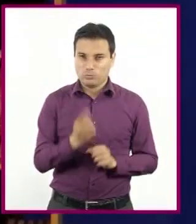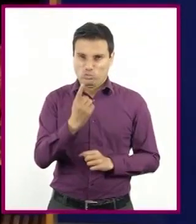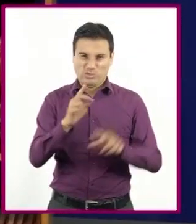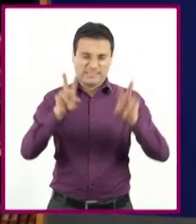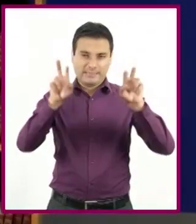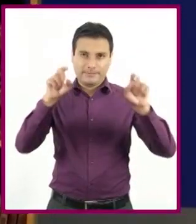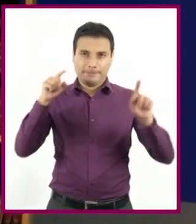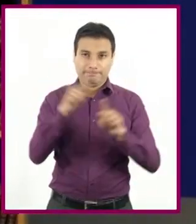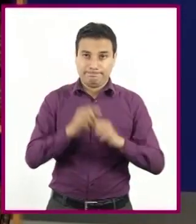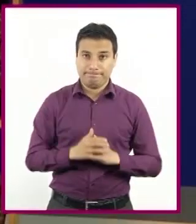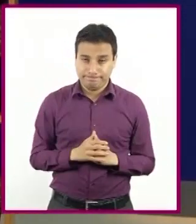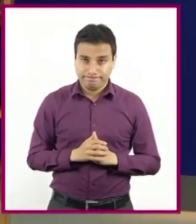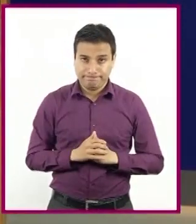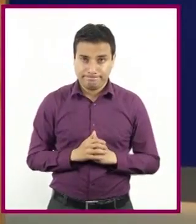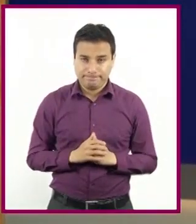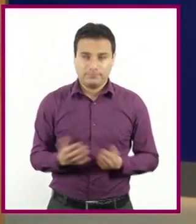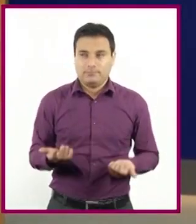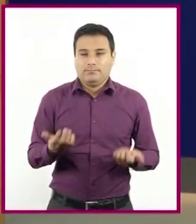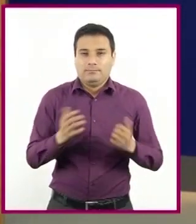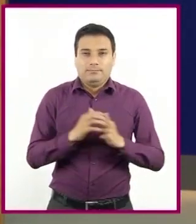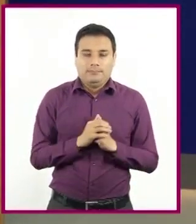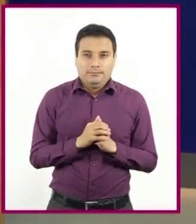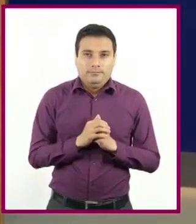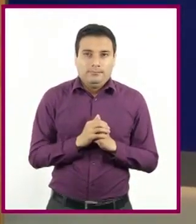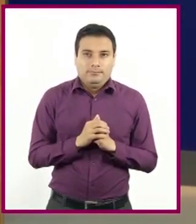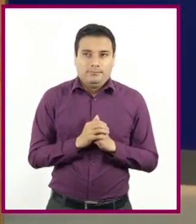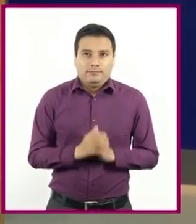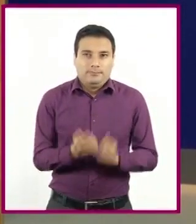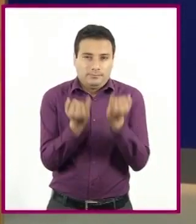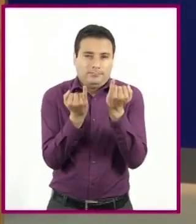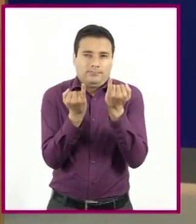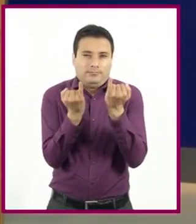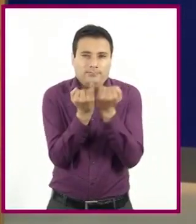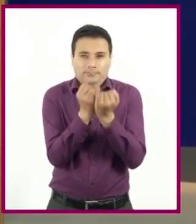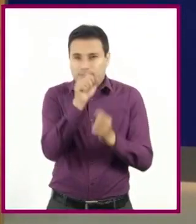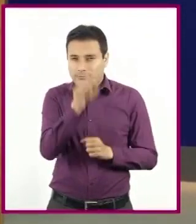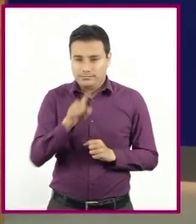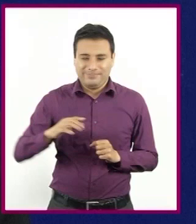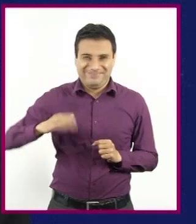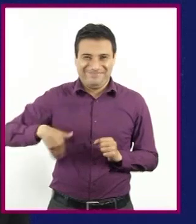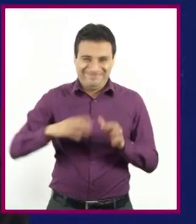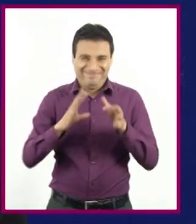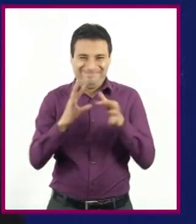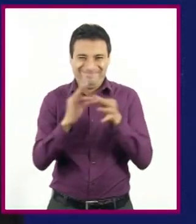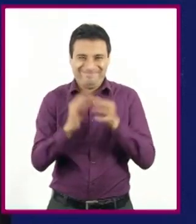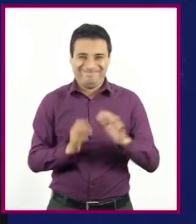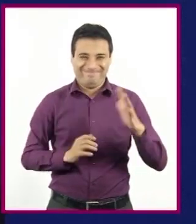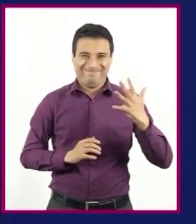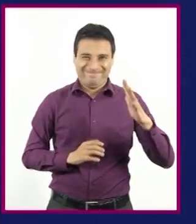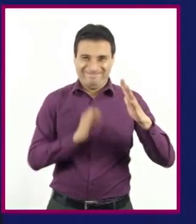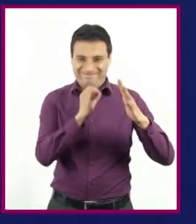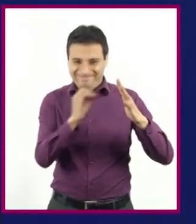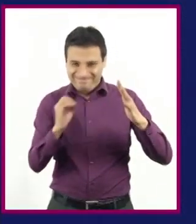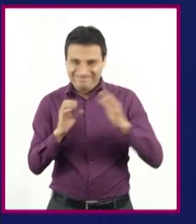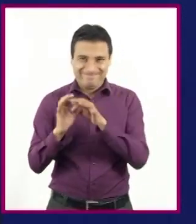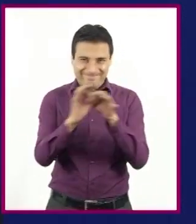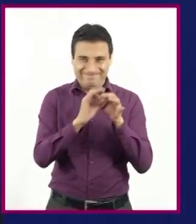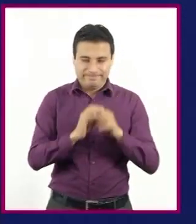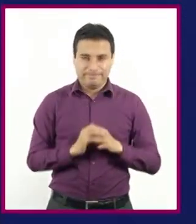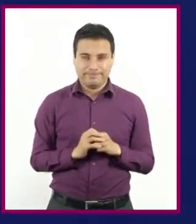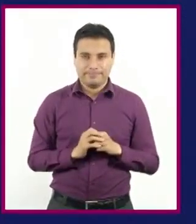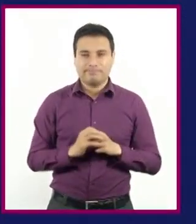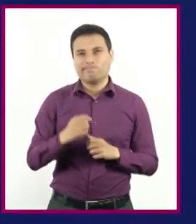tema en común, tal y como lo hacen los planetas alrededor del Sol. Muy bien, elijo